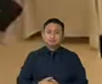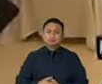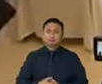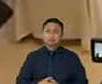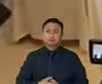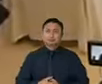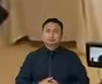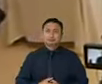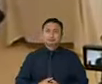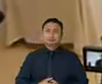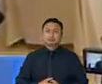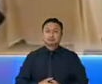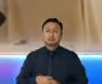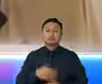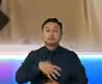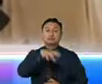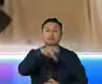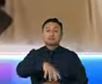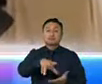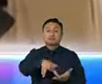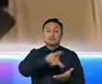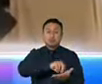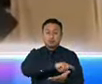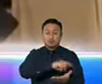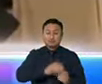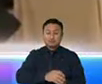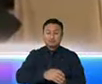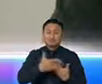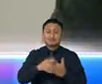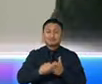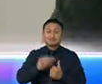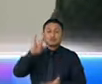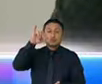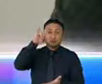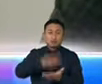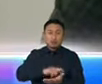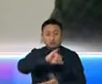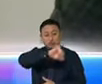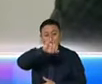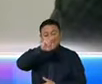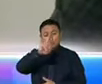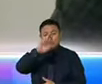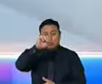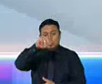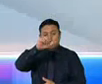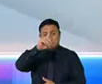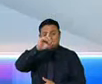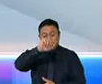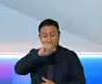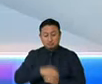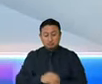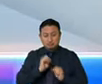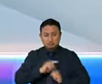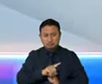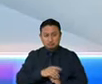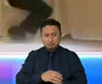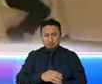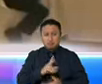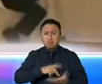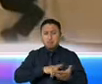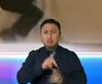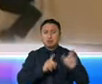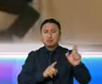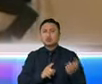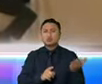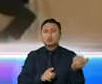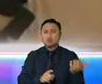gracias. En la provincia del Napo, precisamente desde el aeropuerto de Jumandi, el presidente Lenín Moreno se refirió al pago adeudado a jubilados. Nosotros